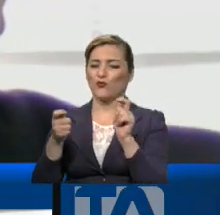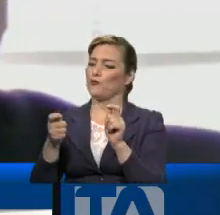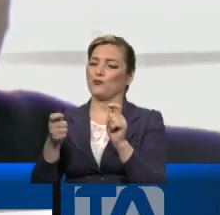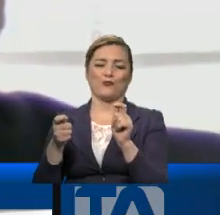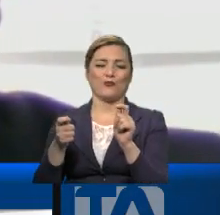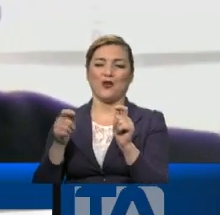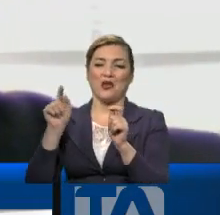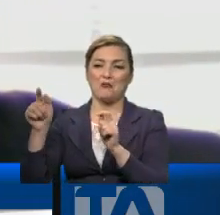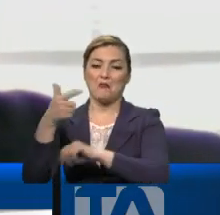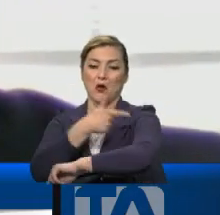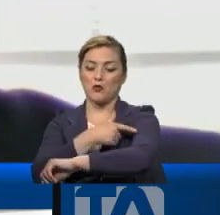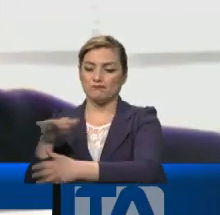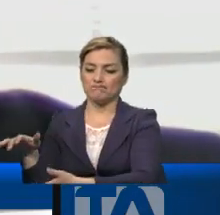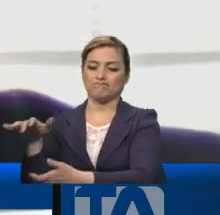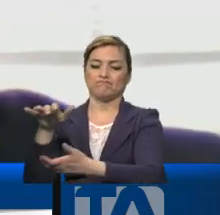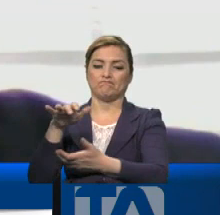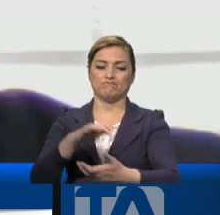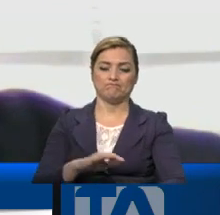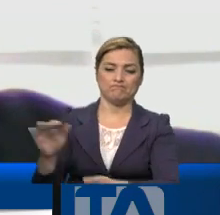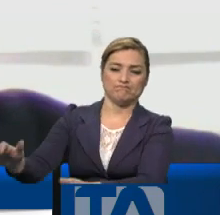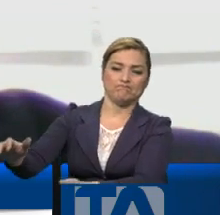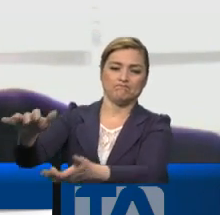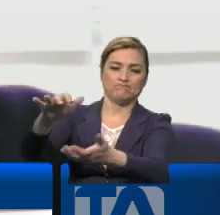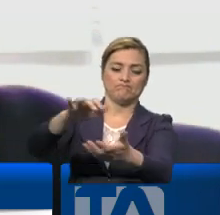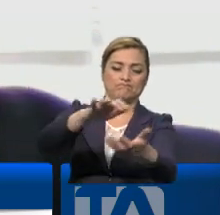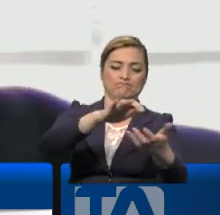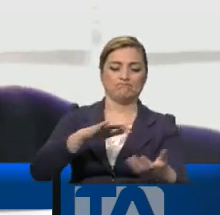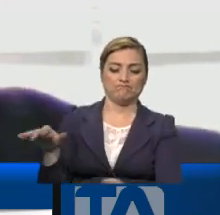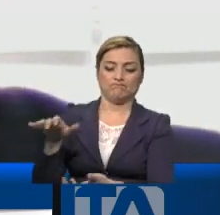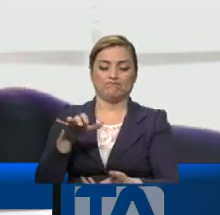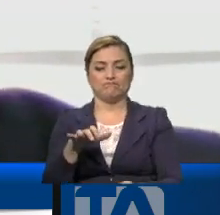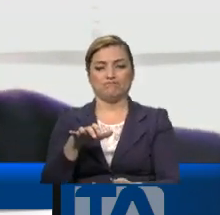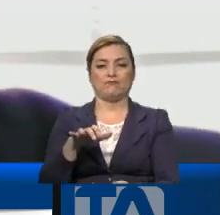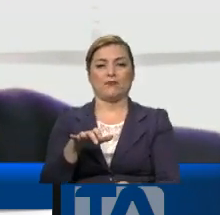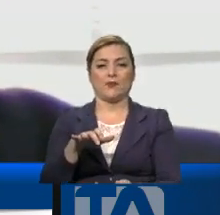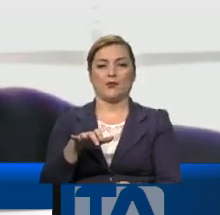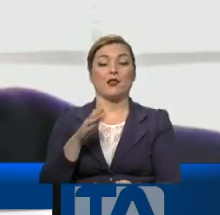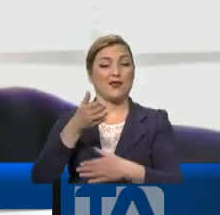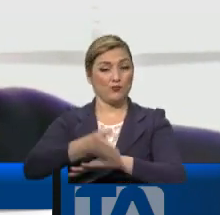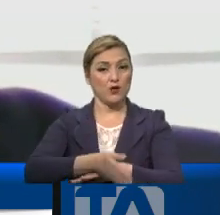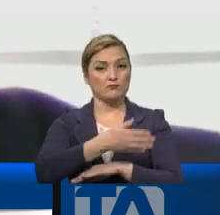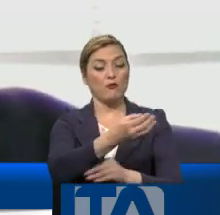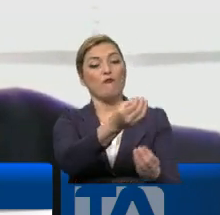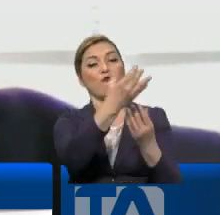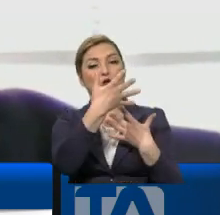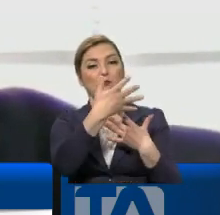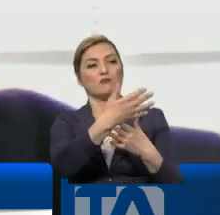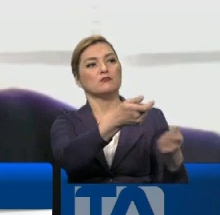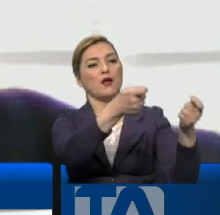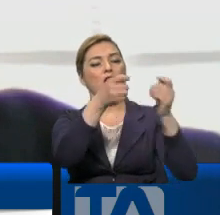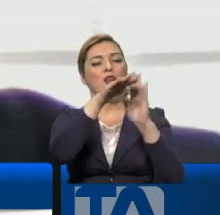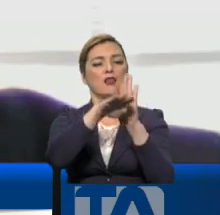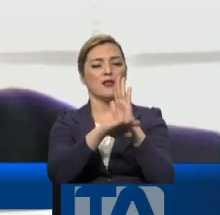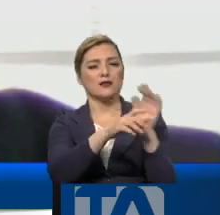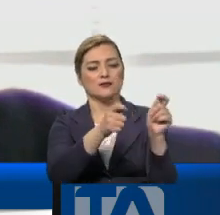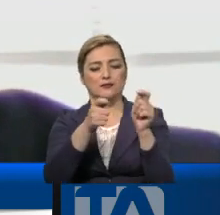vez que ellos van evacuando cada una de la administración de las dosis, ellos nos van informando y revisamos las listas y cuáles